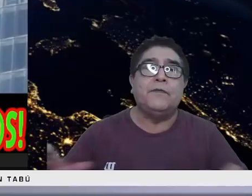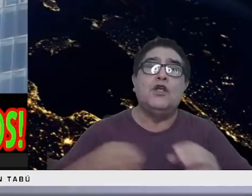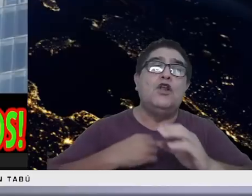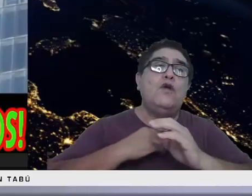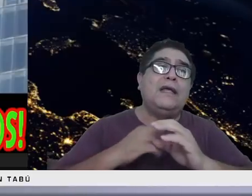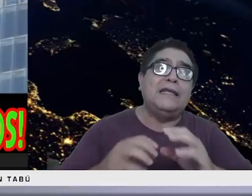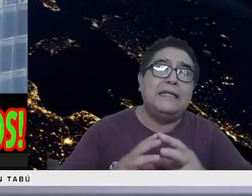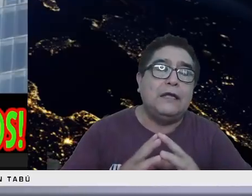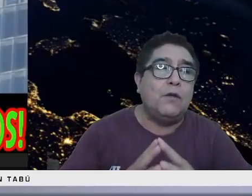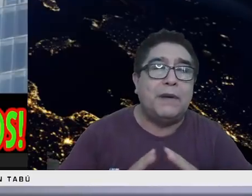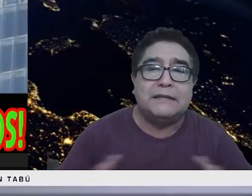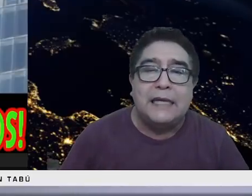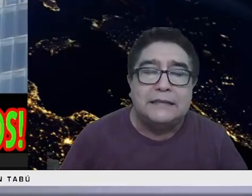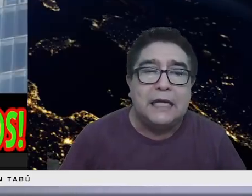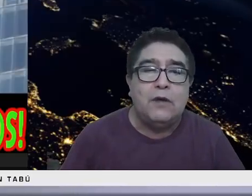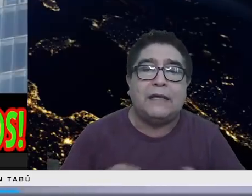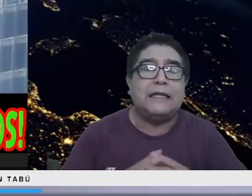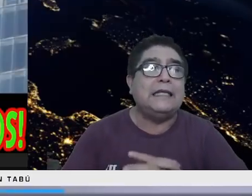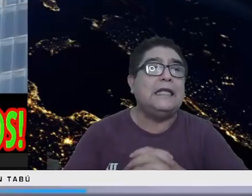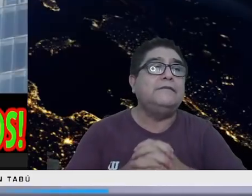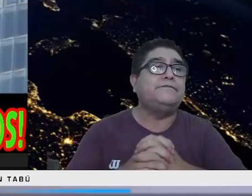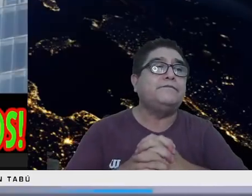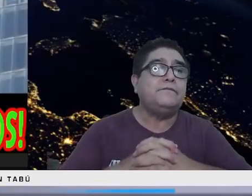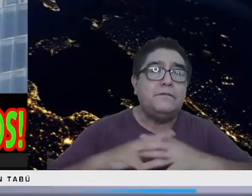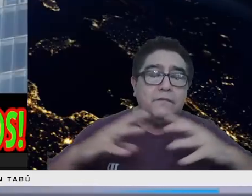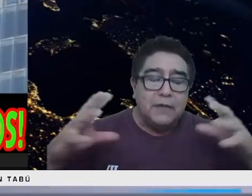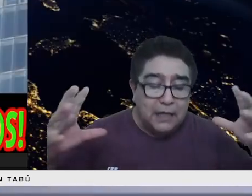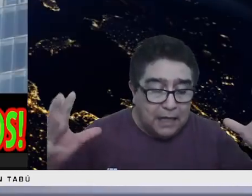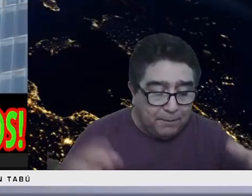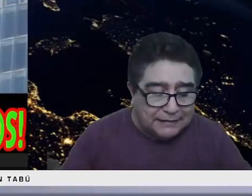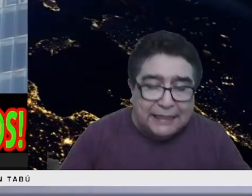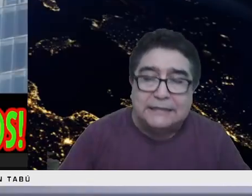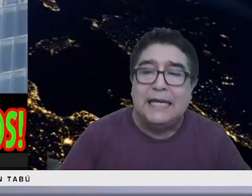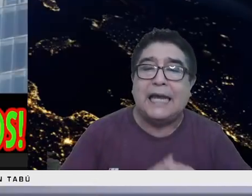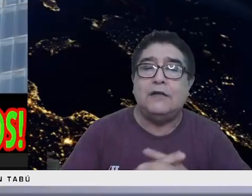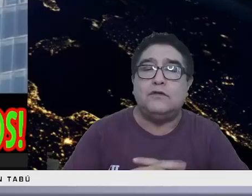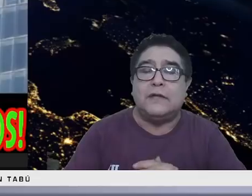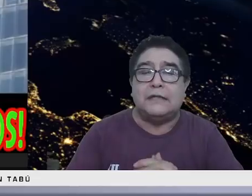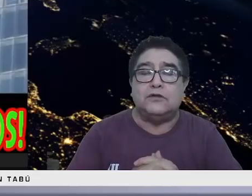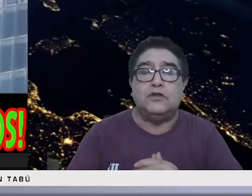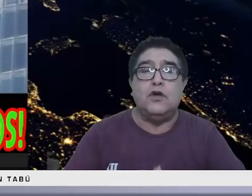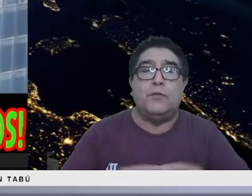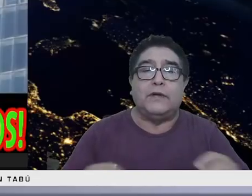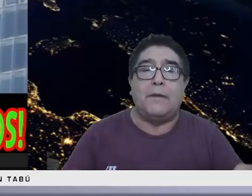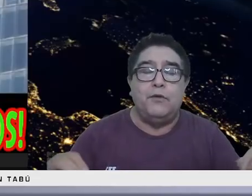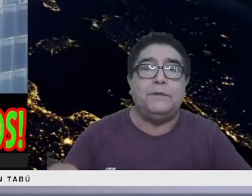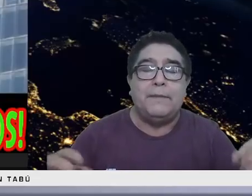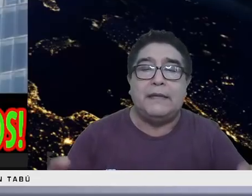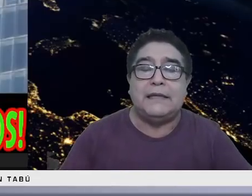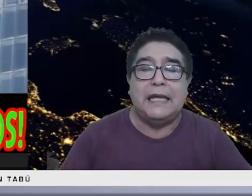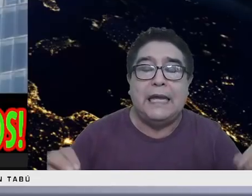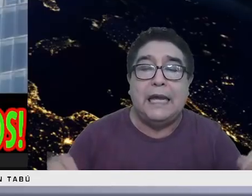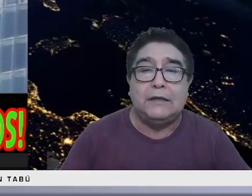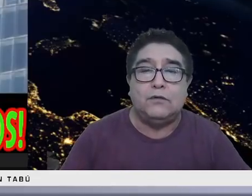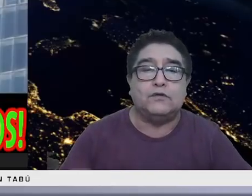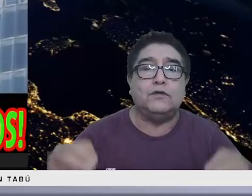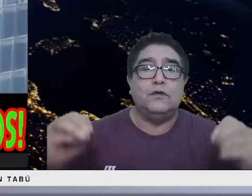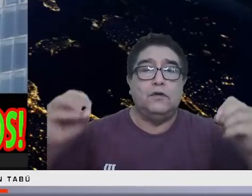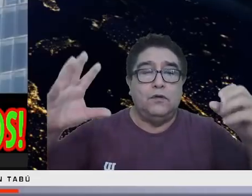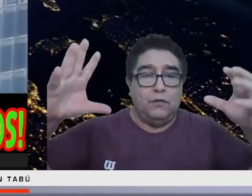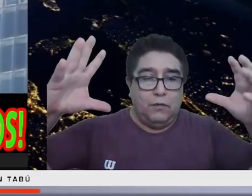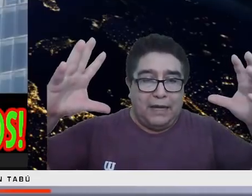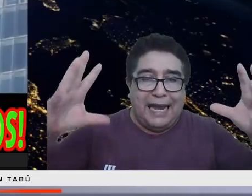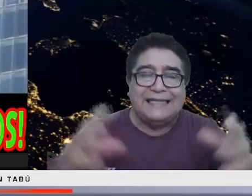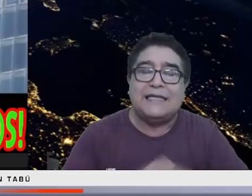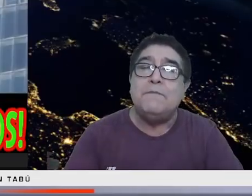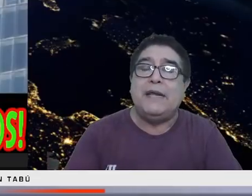de ser No hay que tener No complacencia No hay que tener Paciencia En estos casos Porque abruptamente Estos